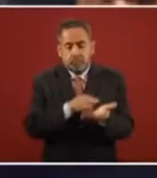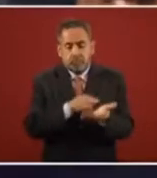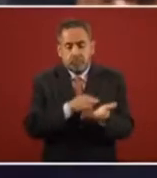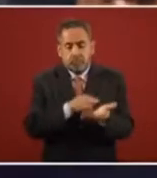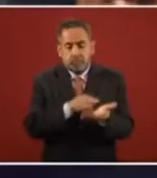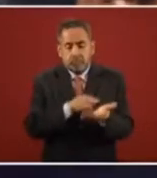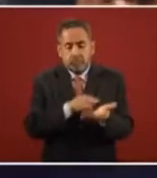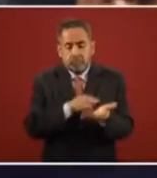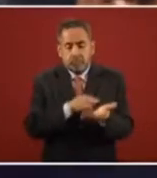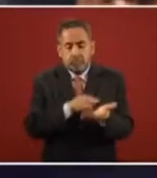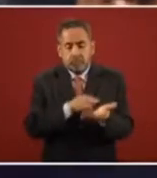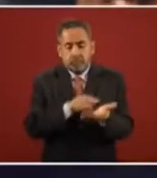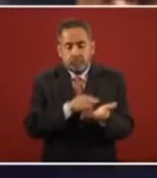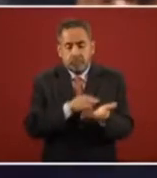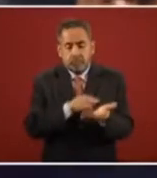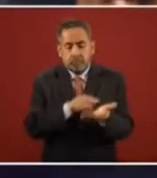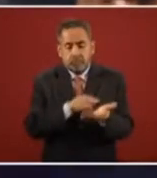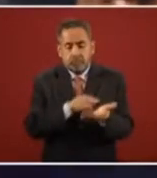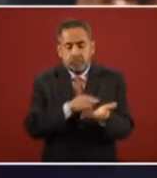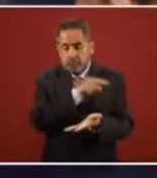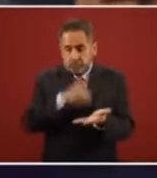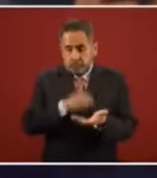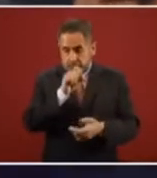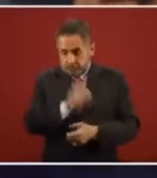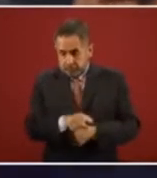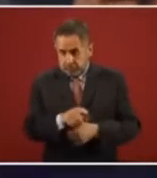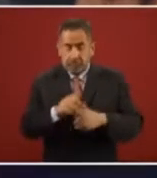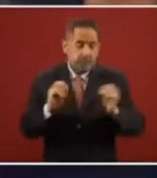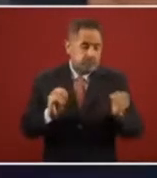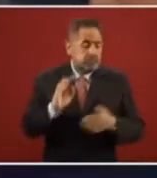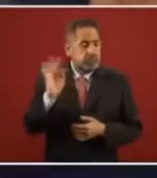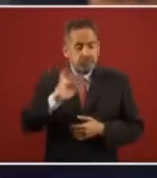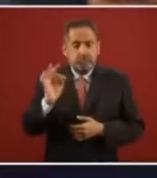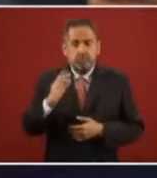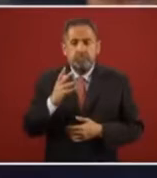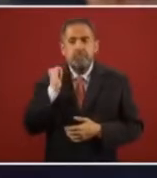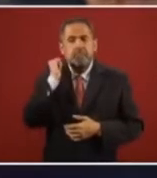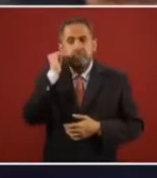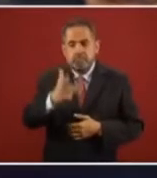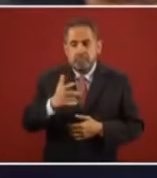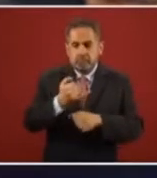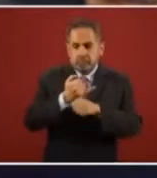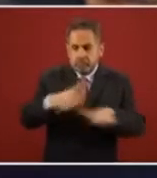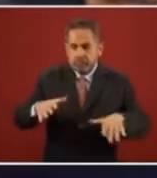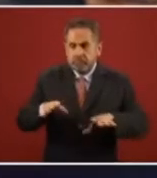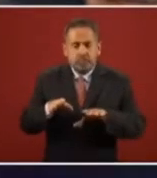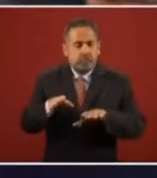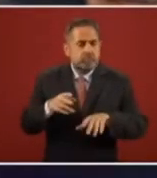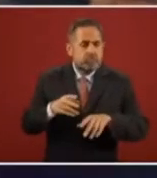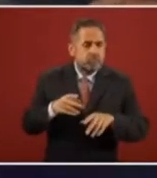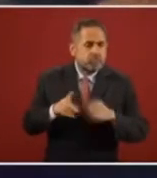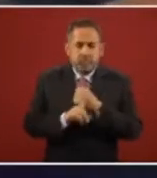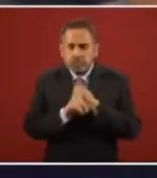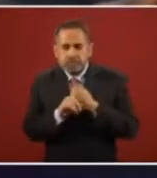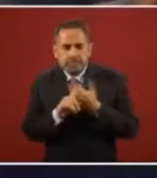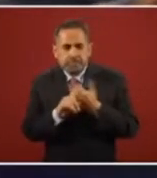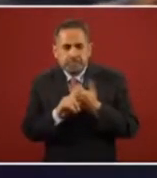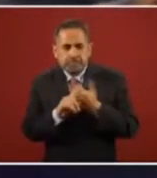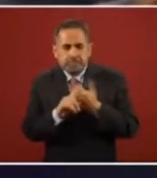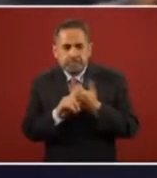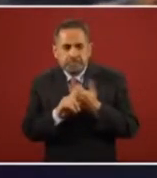en de sede en agua prieta y si pues tiene alguna información sobre los problemas problemas más preocupantes